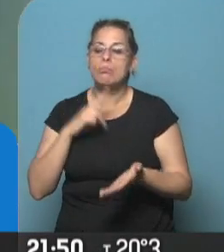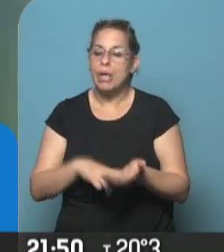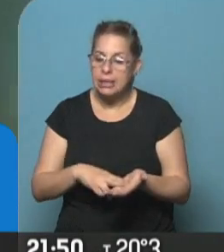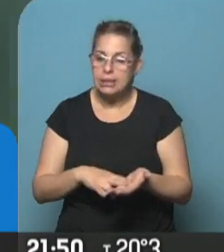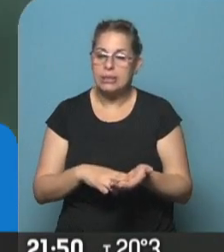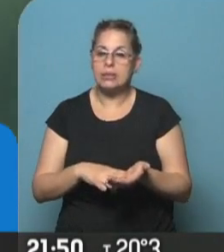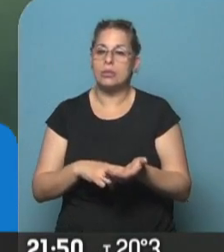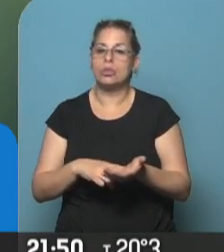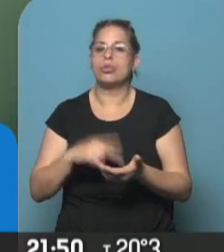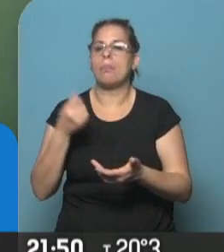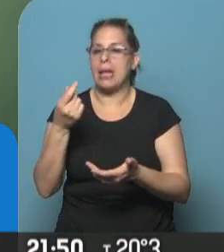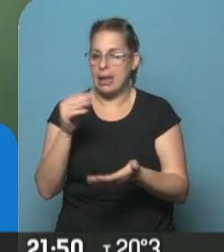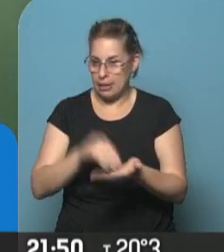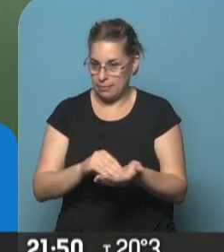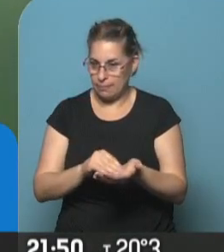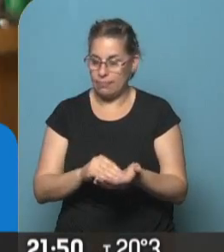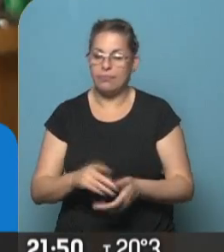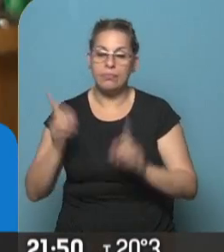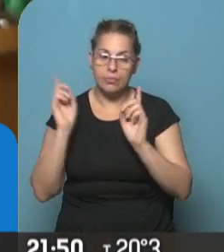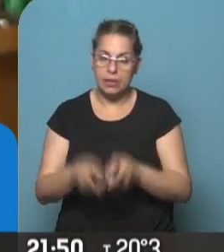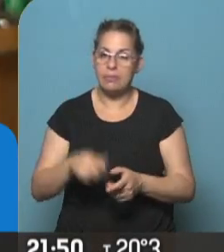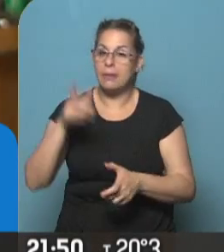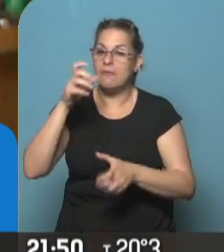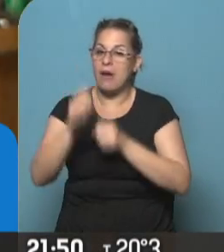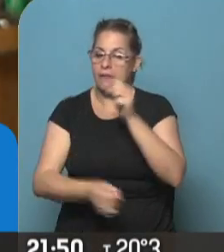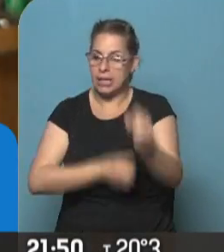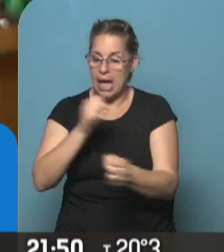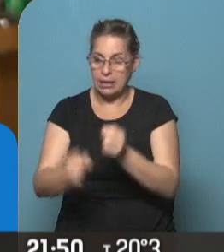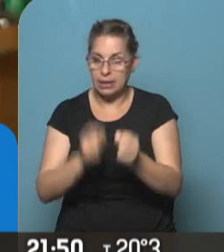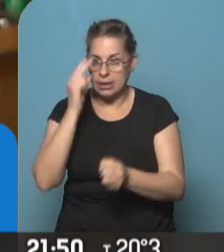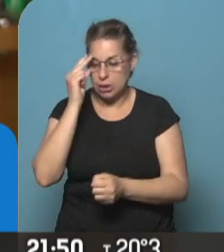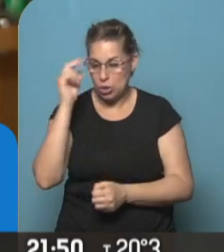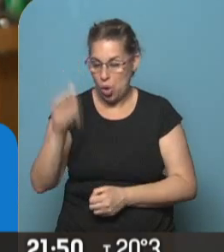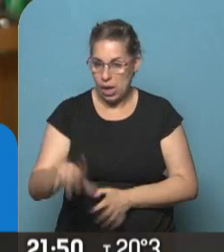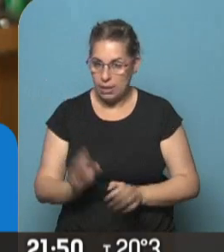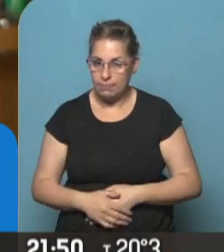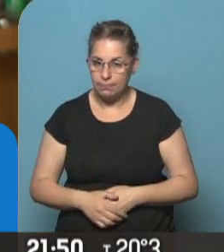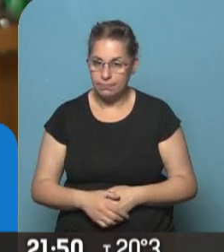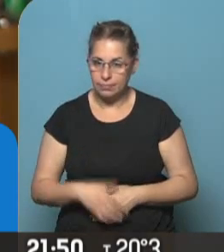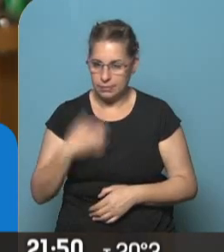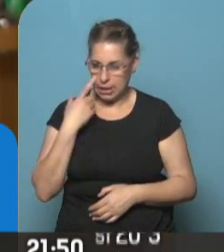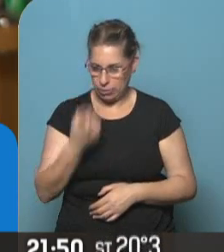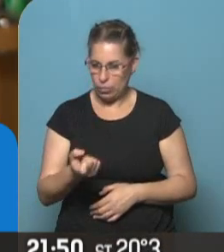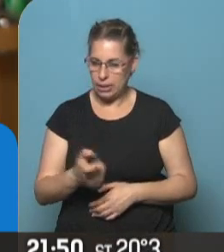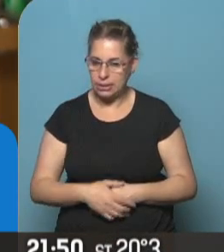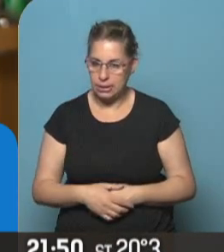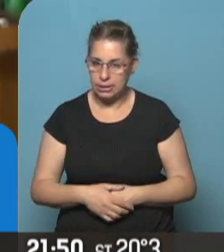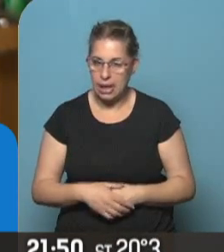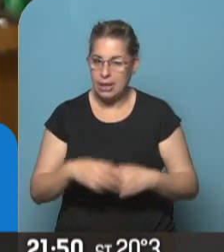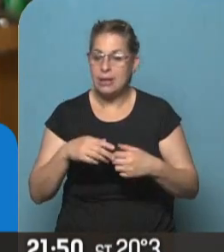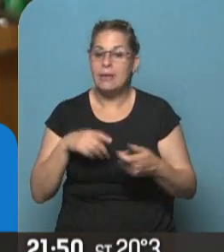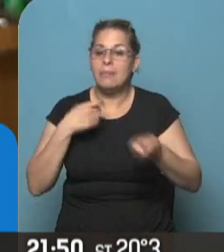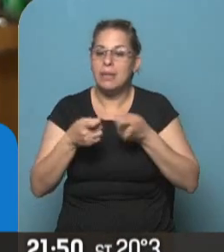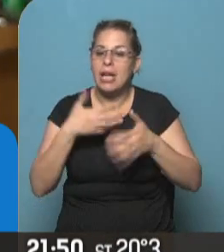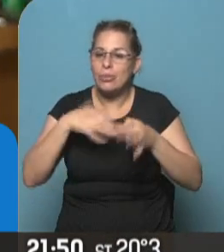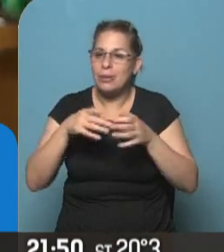de aranceles y de los fabricantes locales que ven perder ambos mercados y